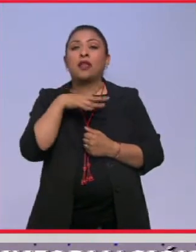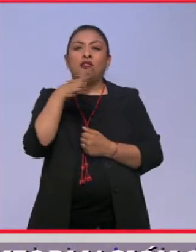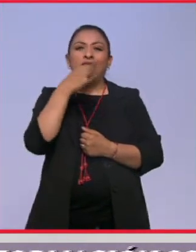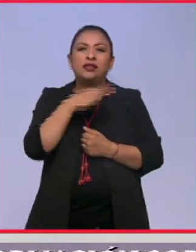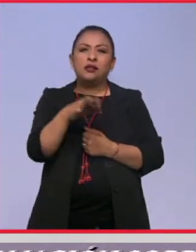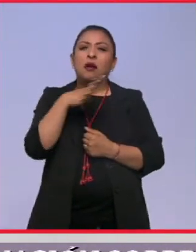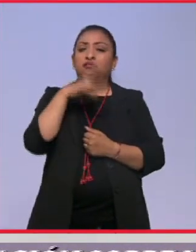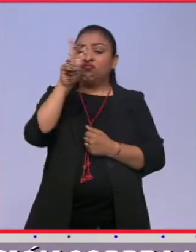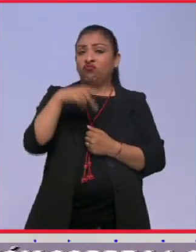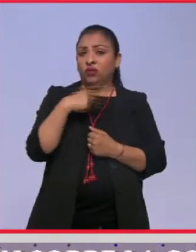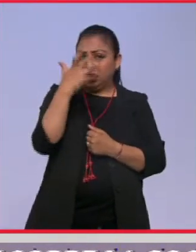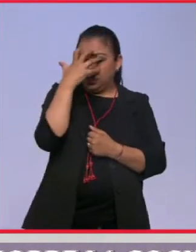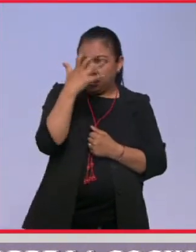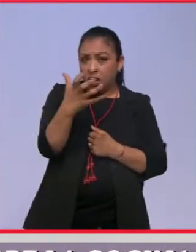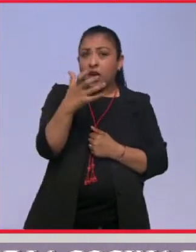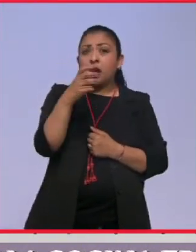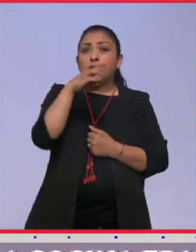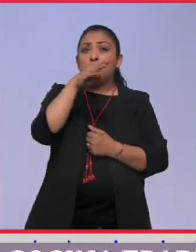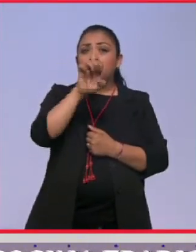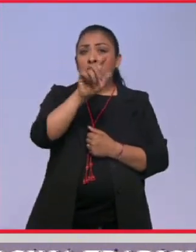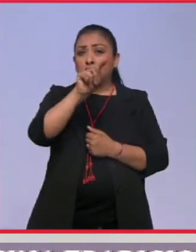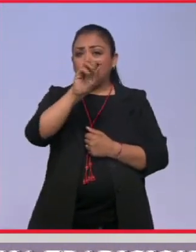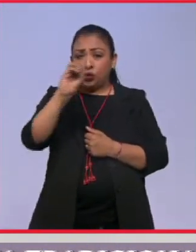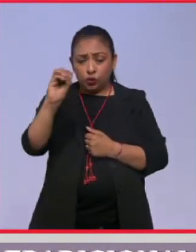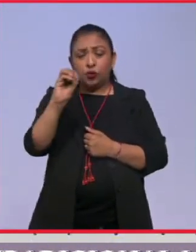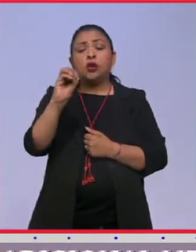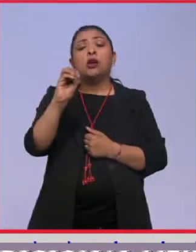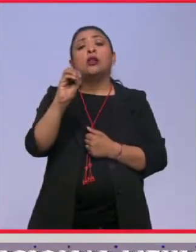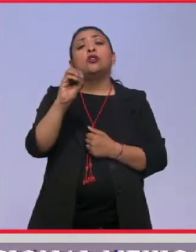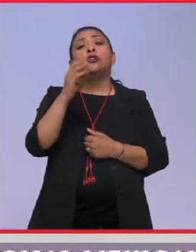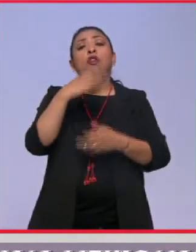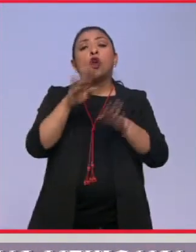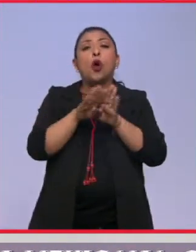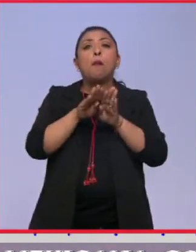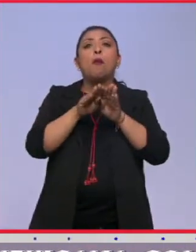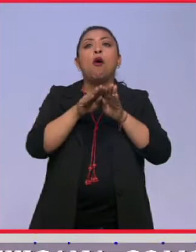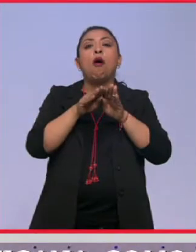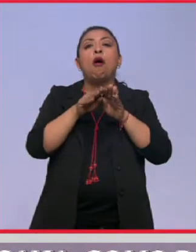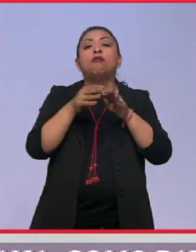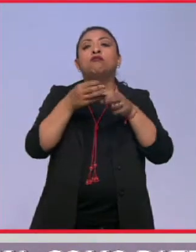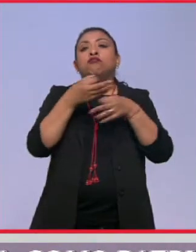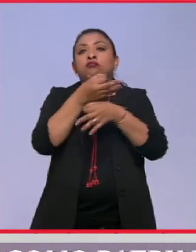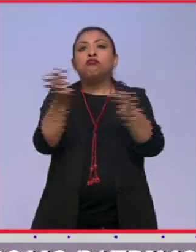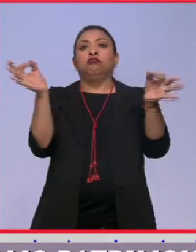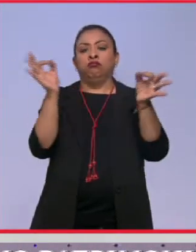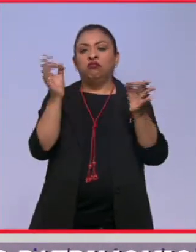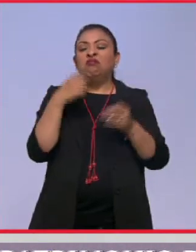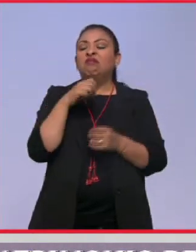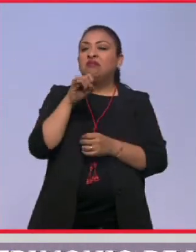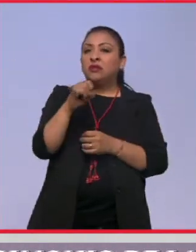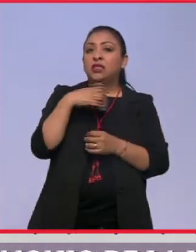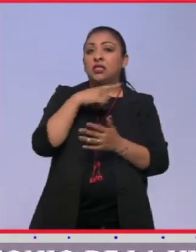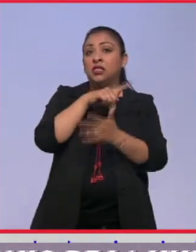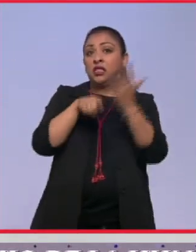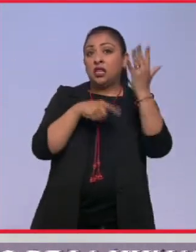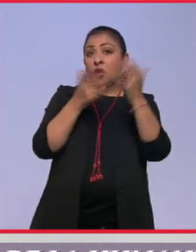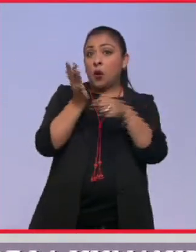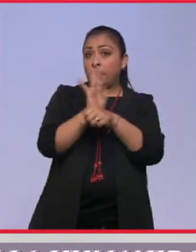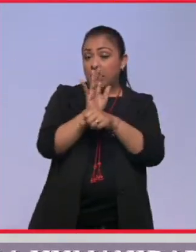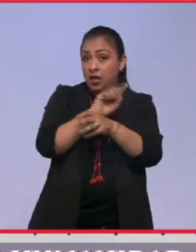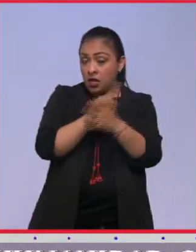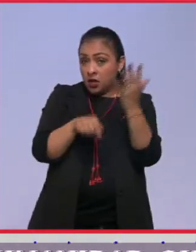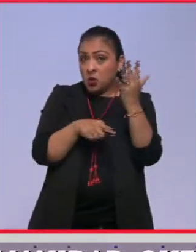festival se ha tomado muy en serio lo del Me Too y todas estas declaraciones. Bueno, esto de que son 5 películas, mencionaban